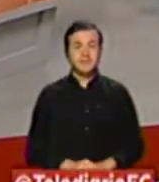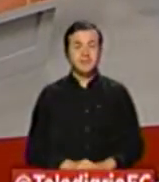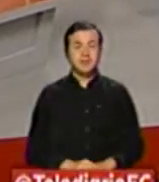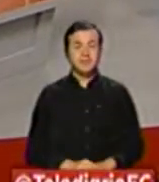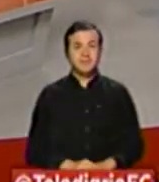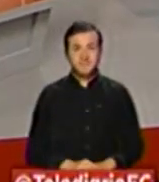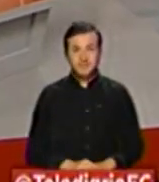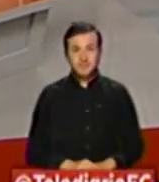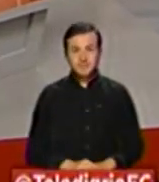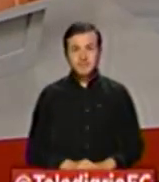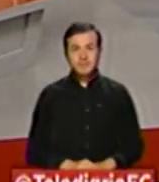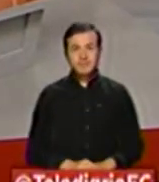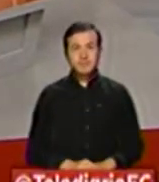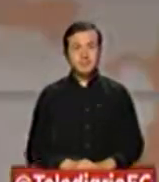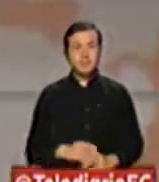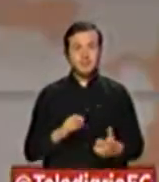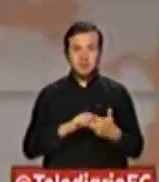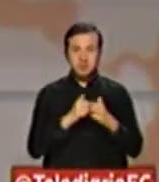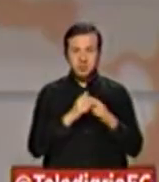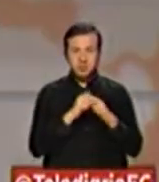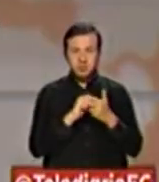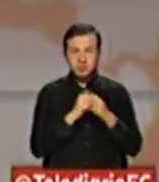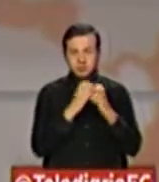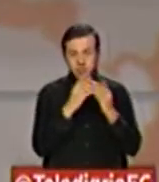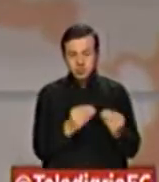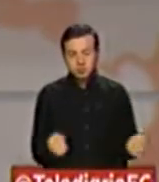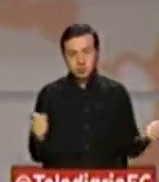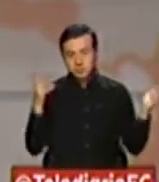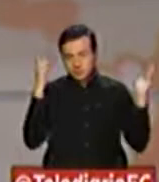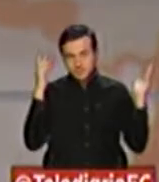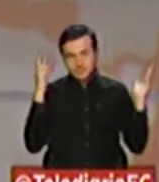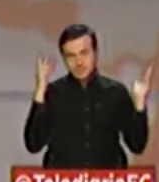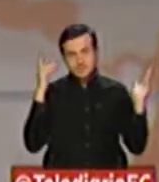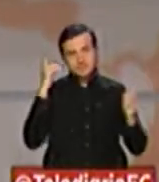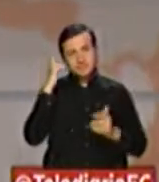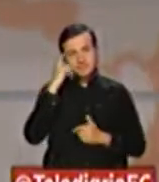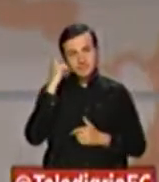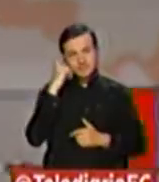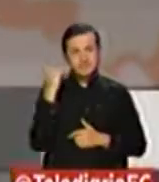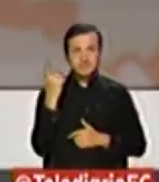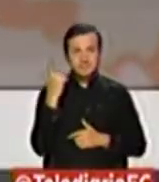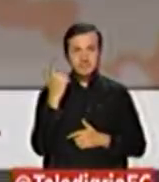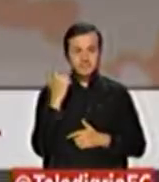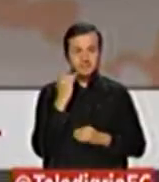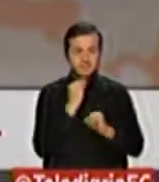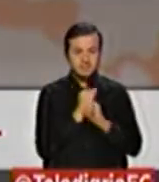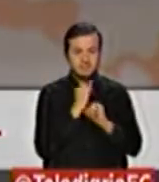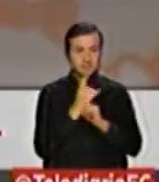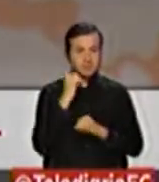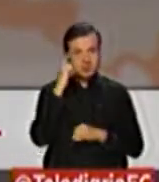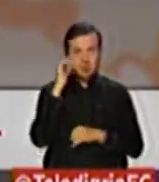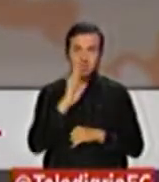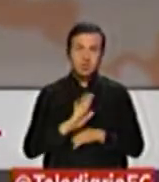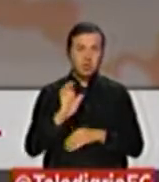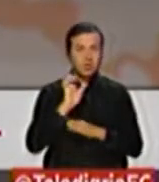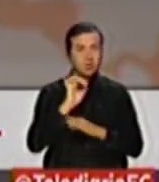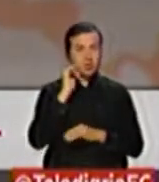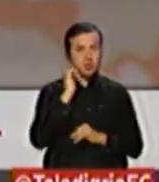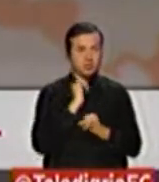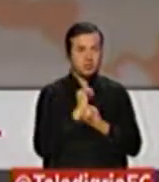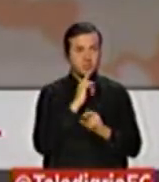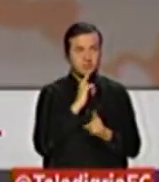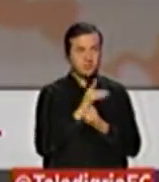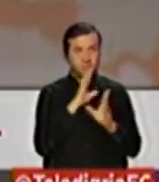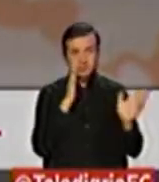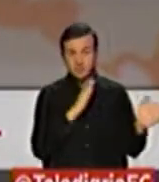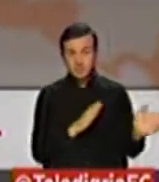Bueno, si yo tendría la solución mágica, yo creo que es reinstitucionalizar el Estado ecuatoriano. Y con lo